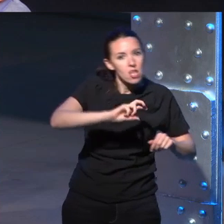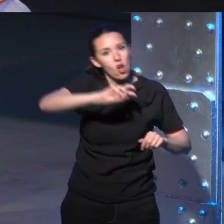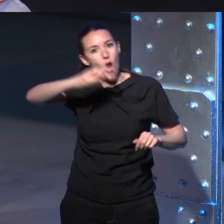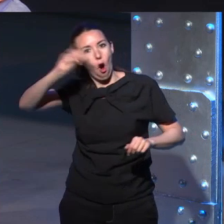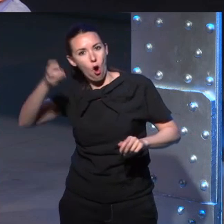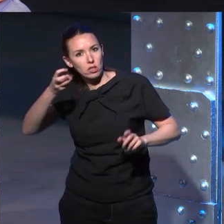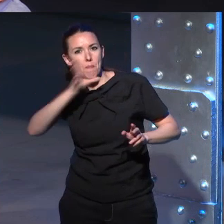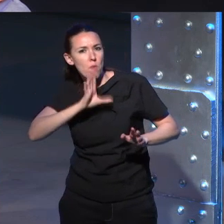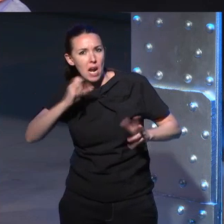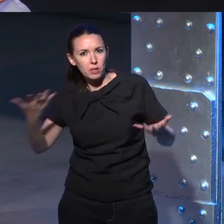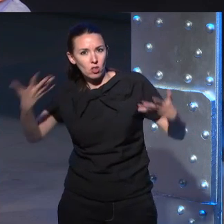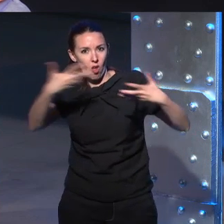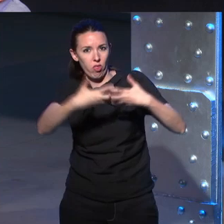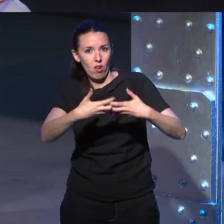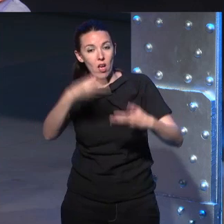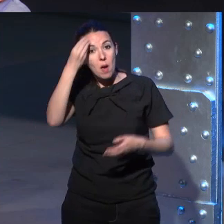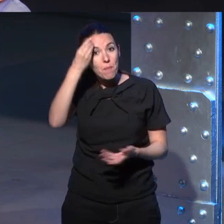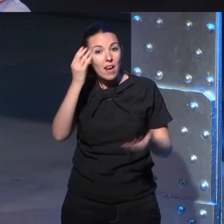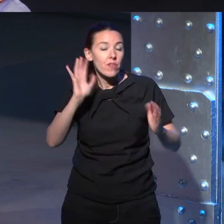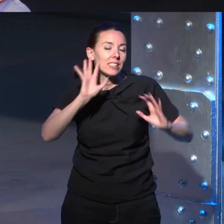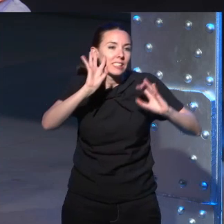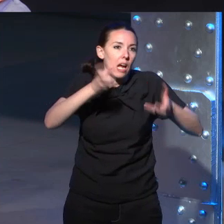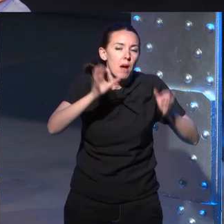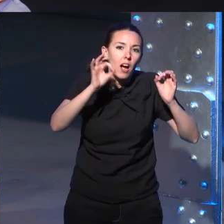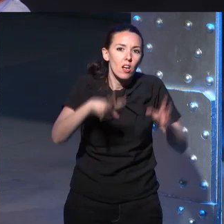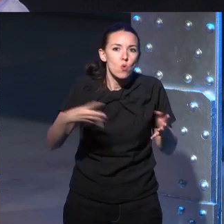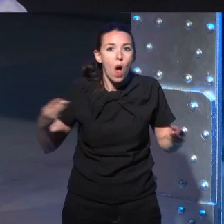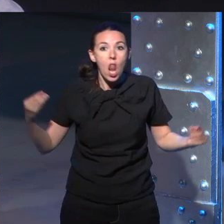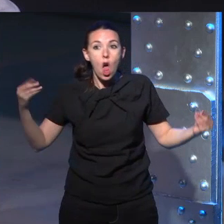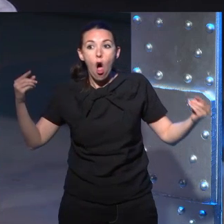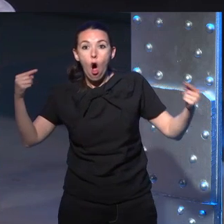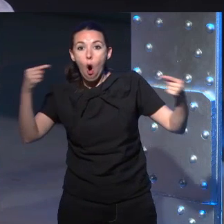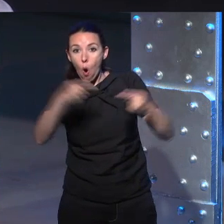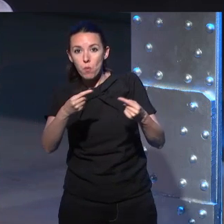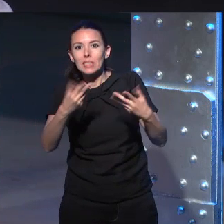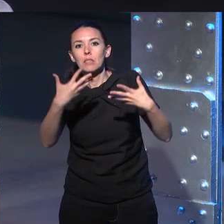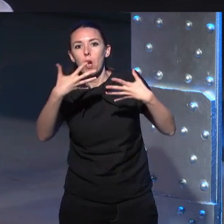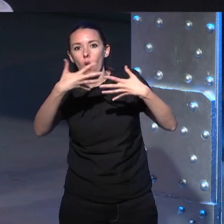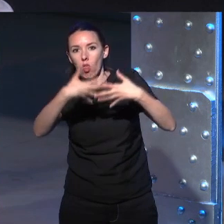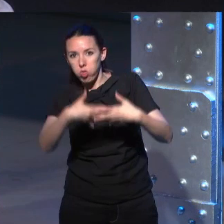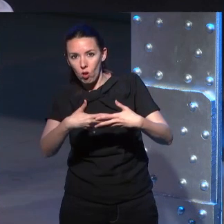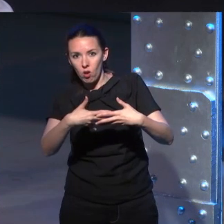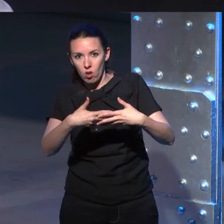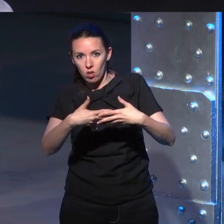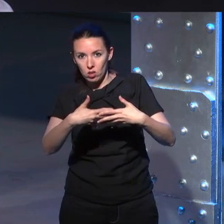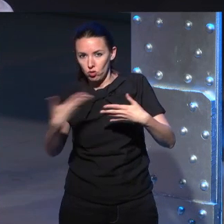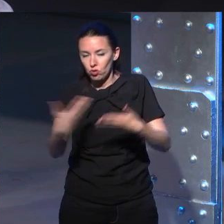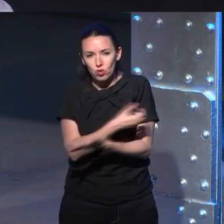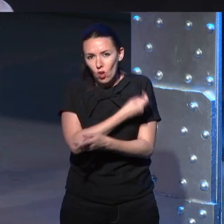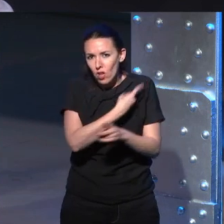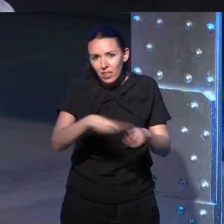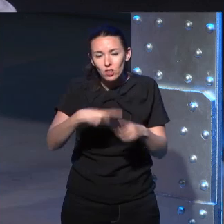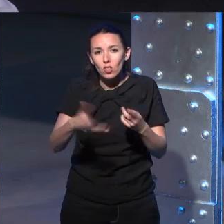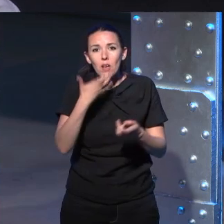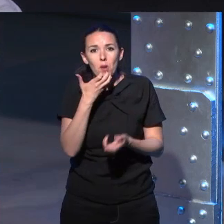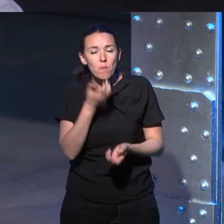salvaje, como el yin y el yang, las dos fuerzas fundamentales, opuestas y complementarias que se encuentran en todas las cosas, es